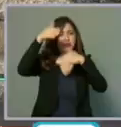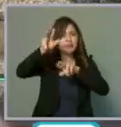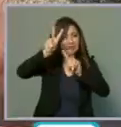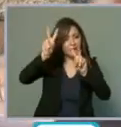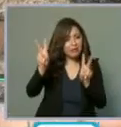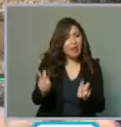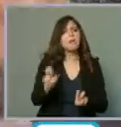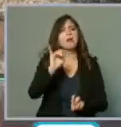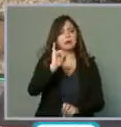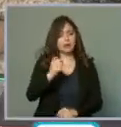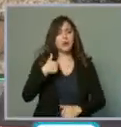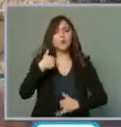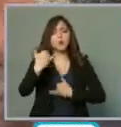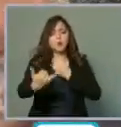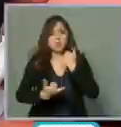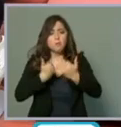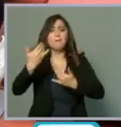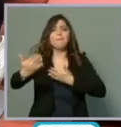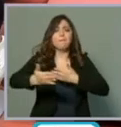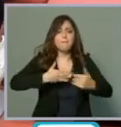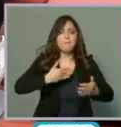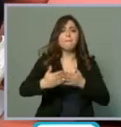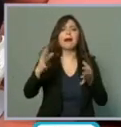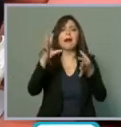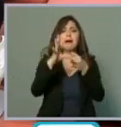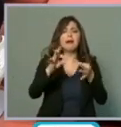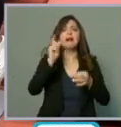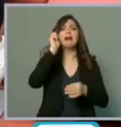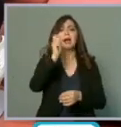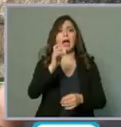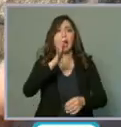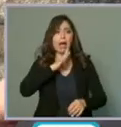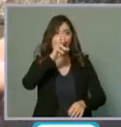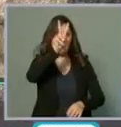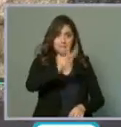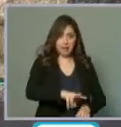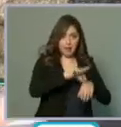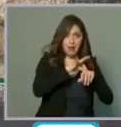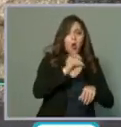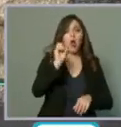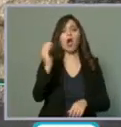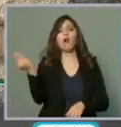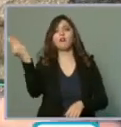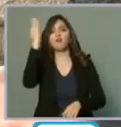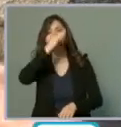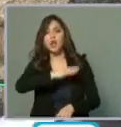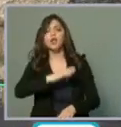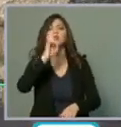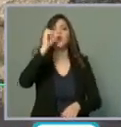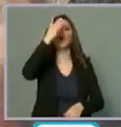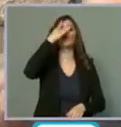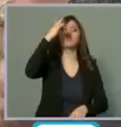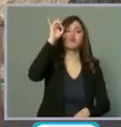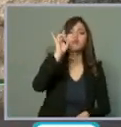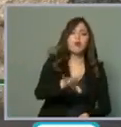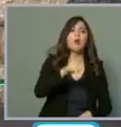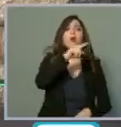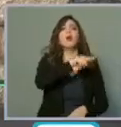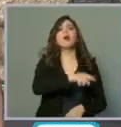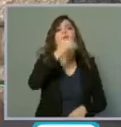no entendemos la realidad, la fantasía, los límites, los tiempos, el que quizá puede ser una gratificación de